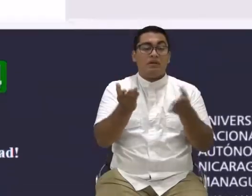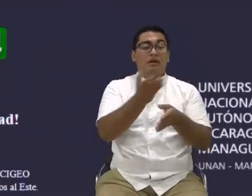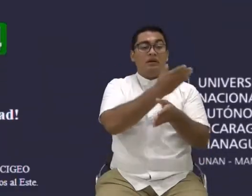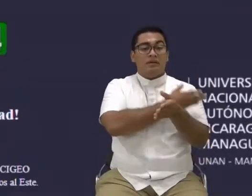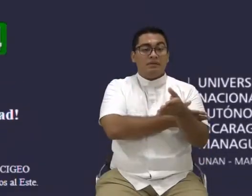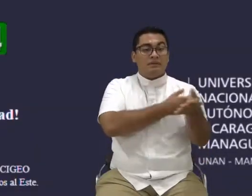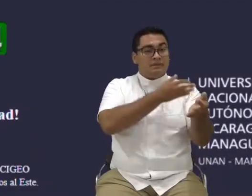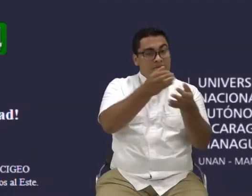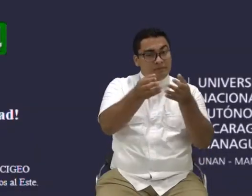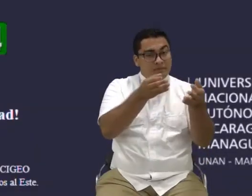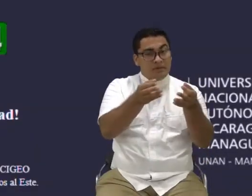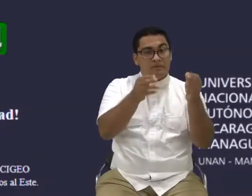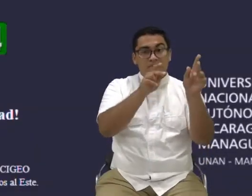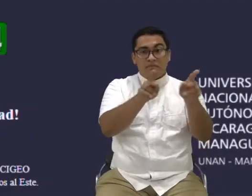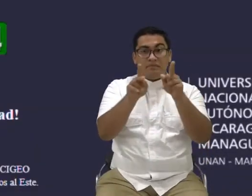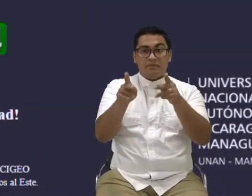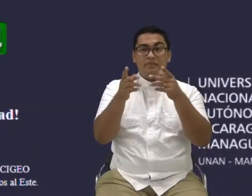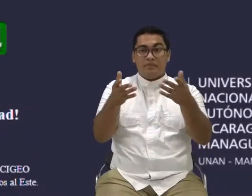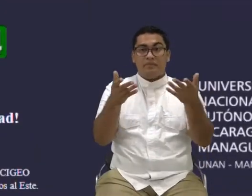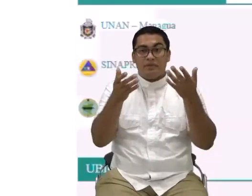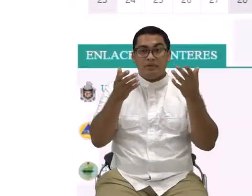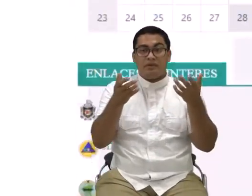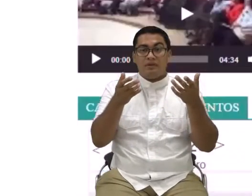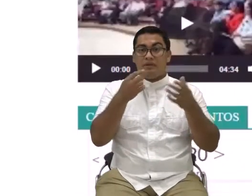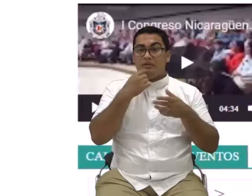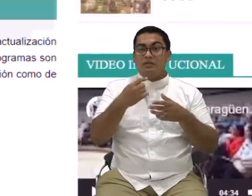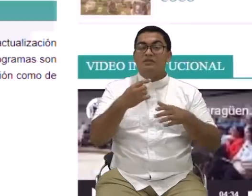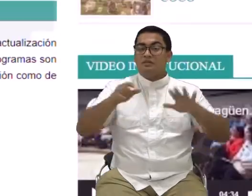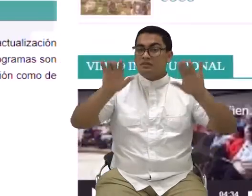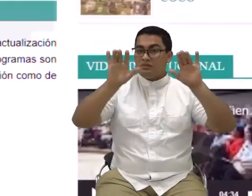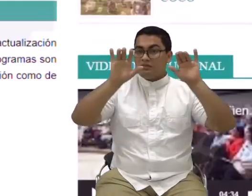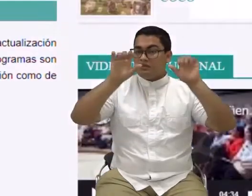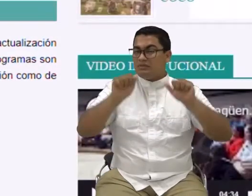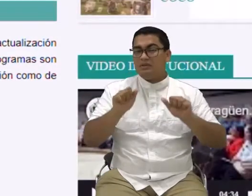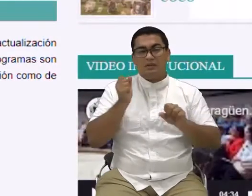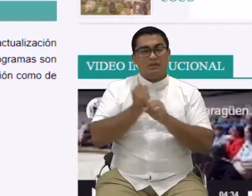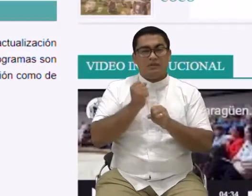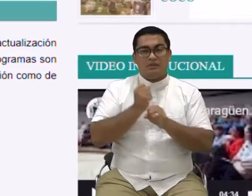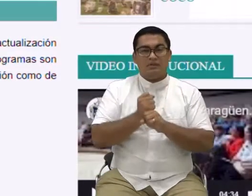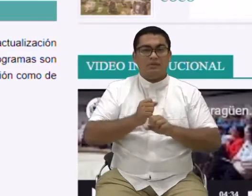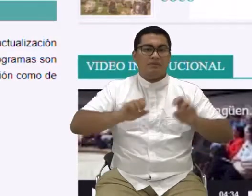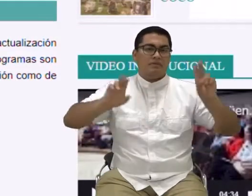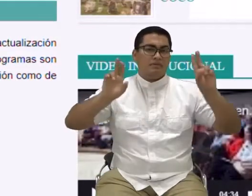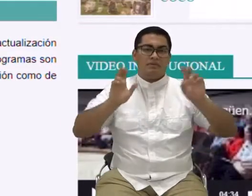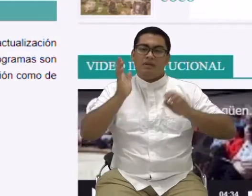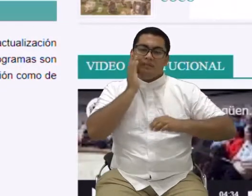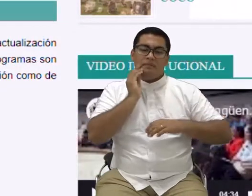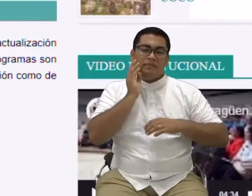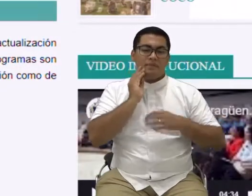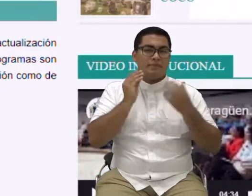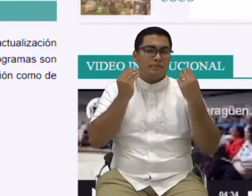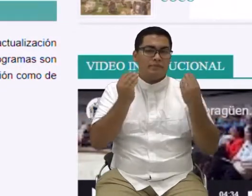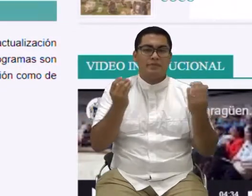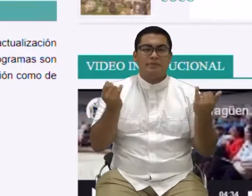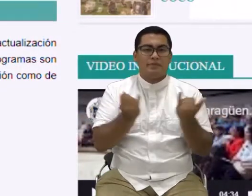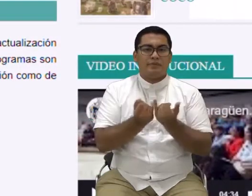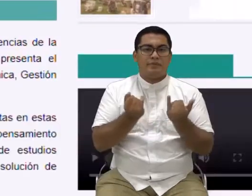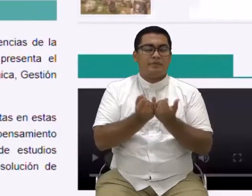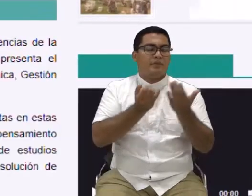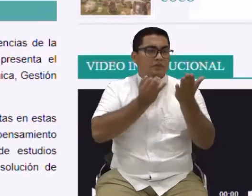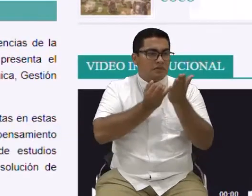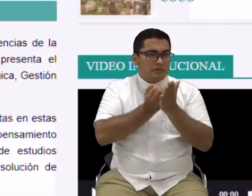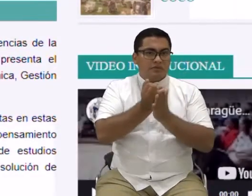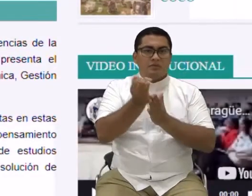decía antes, es que la gente que la tome sea gente que ya está trabajando en el tema, que tiene experiencia, y sobre todo que vaya